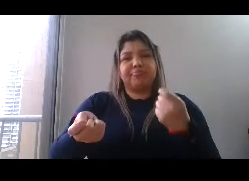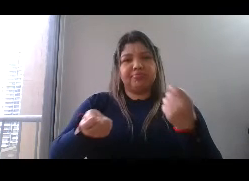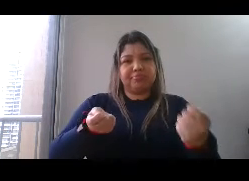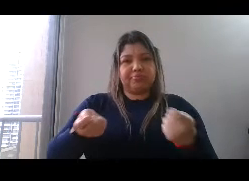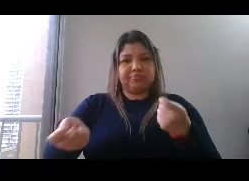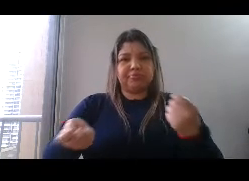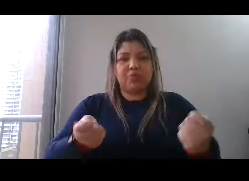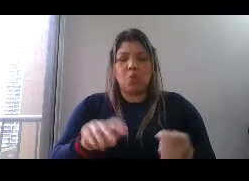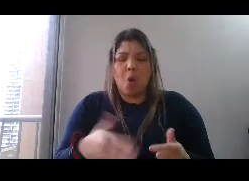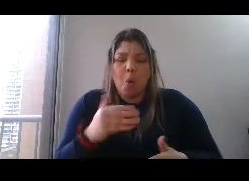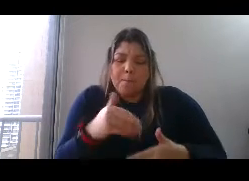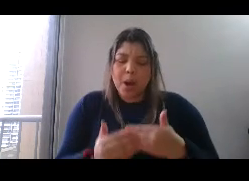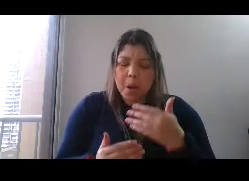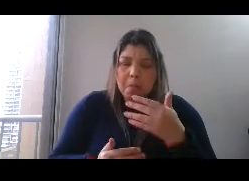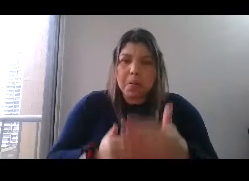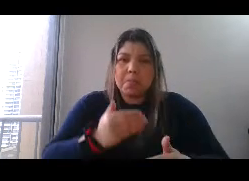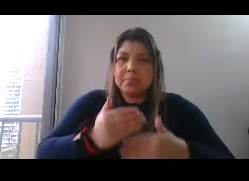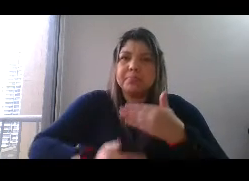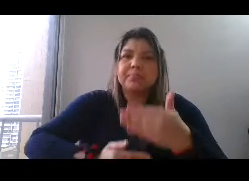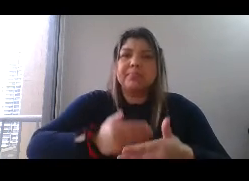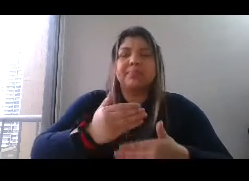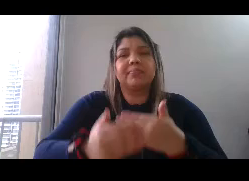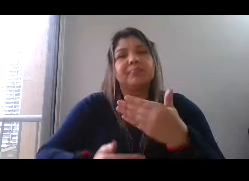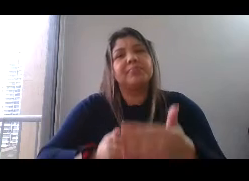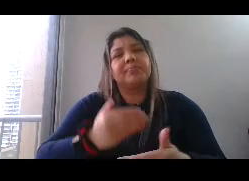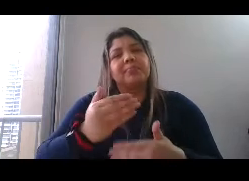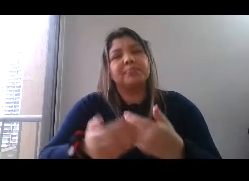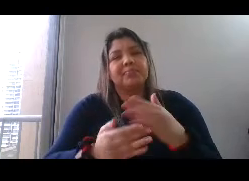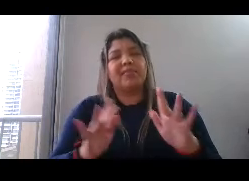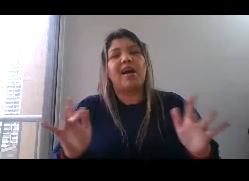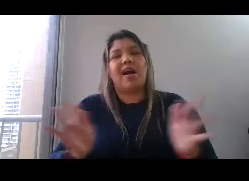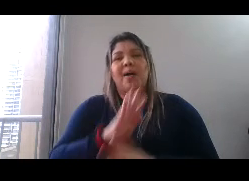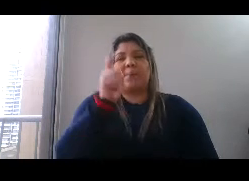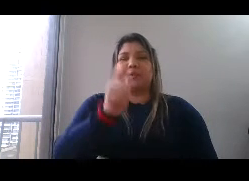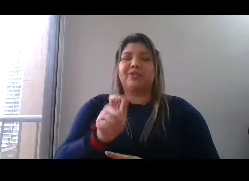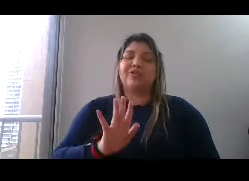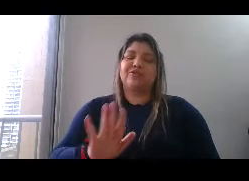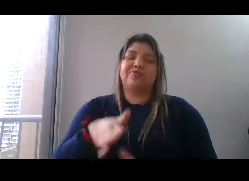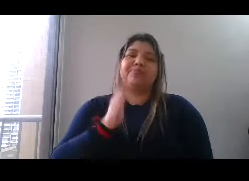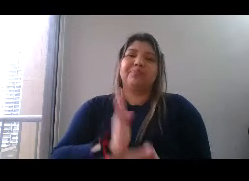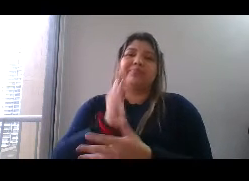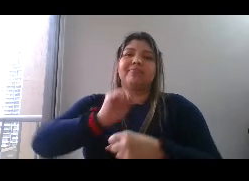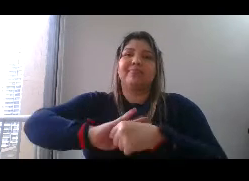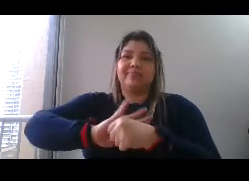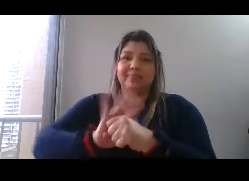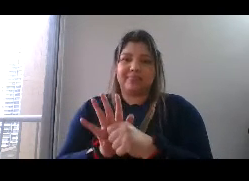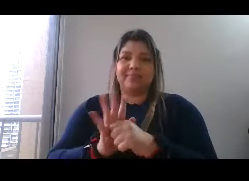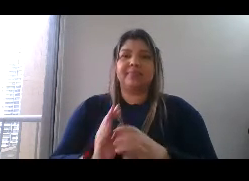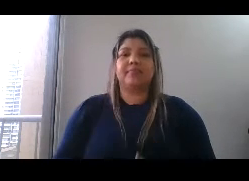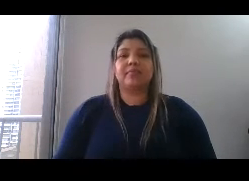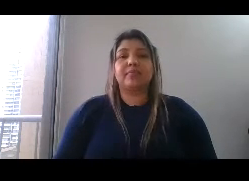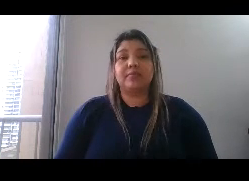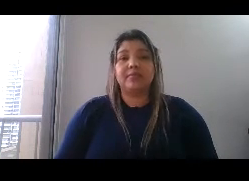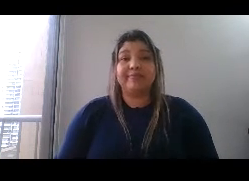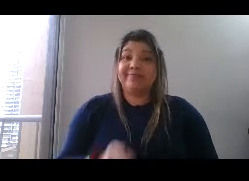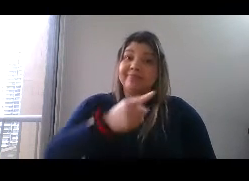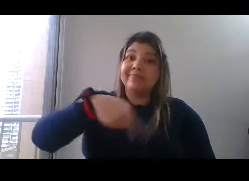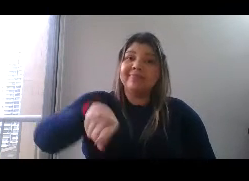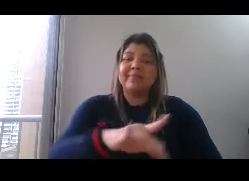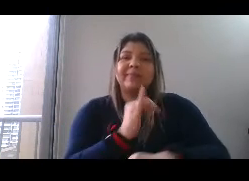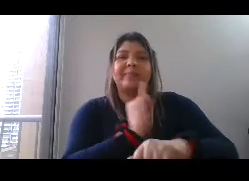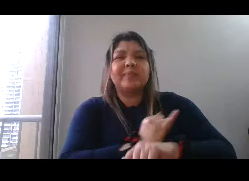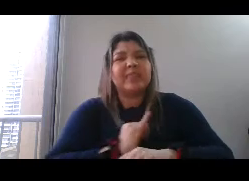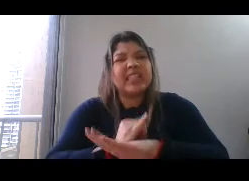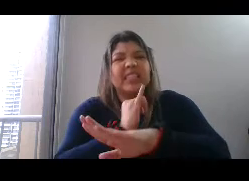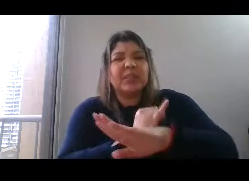los procesos de atención de estos pacientes. Debe tener claro esa institución de salud cuál es ese